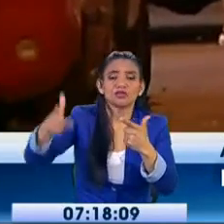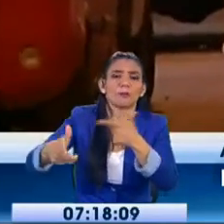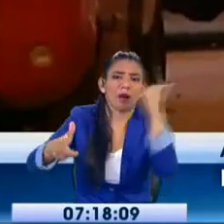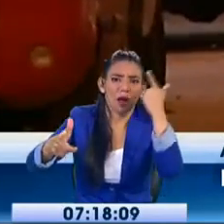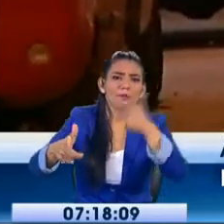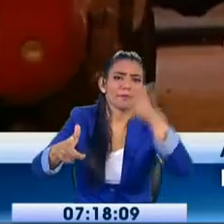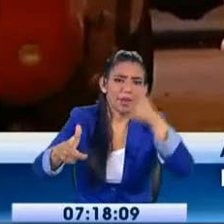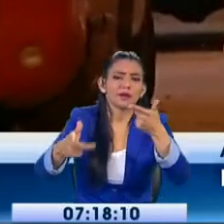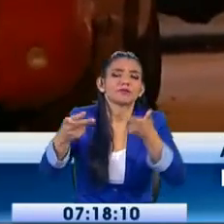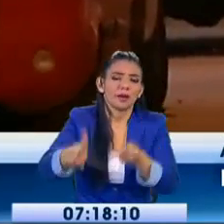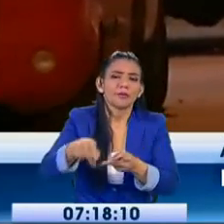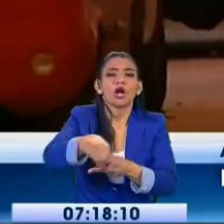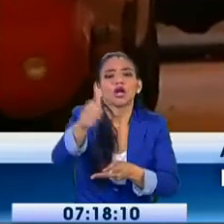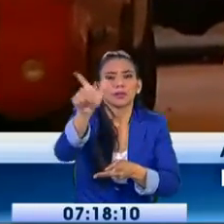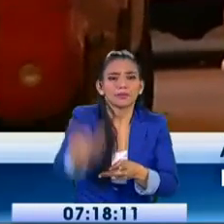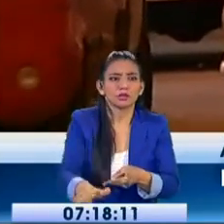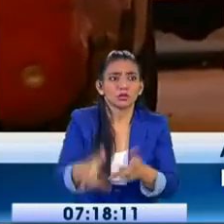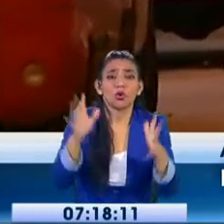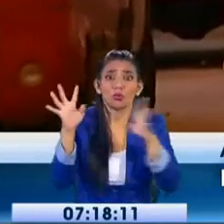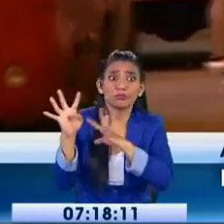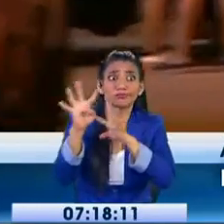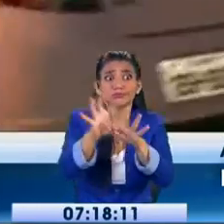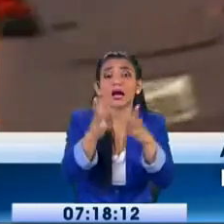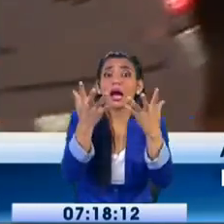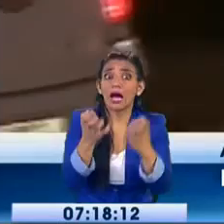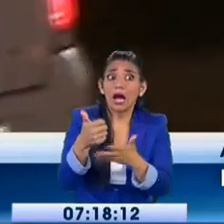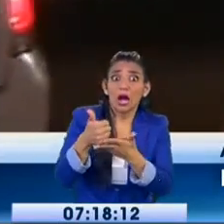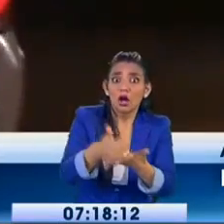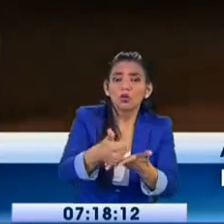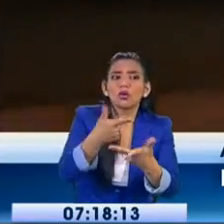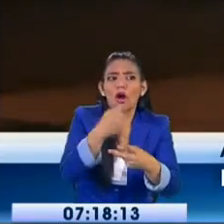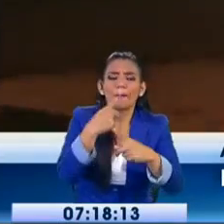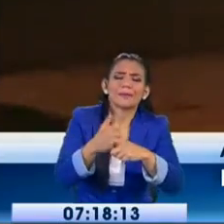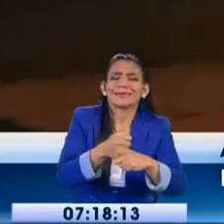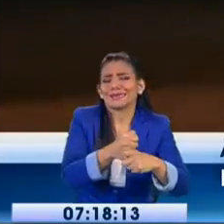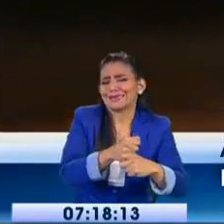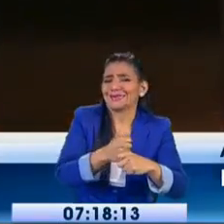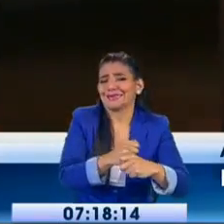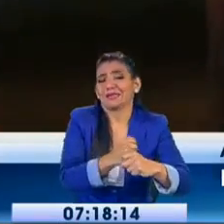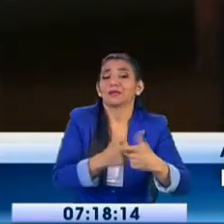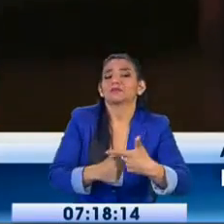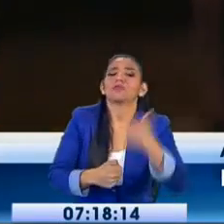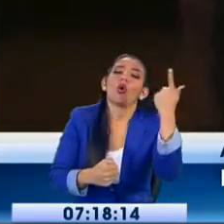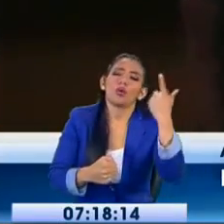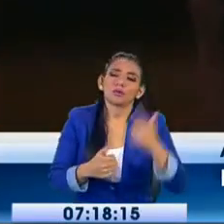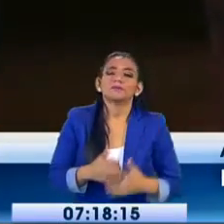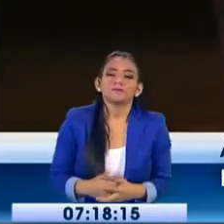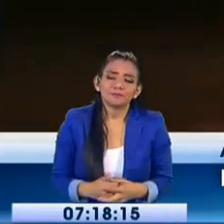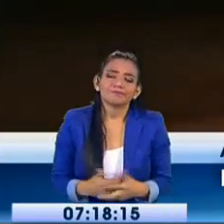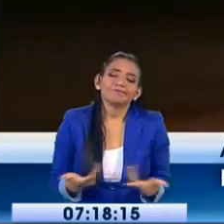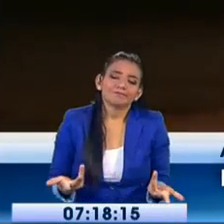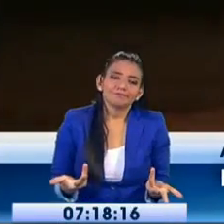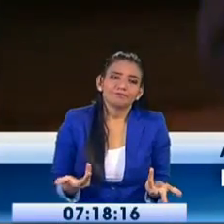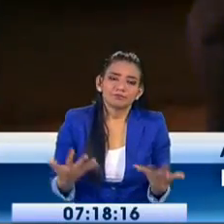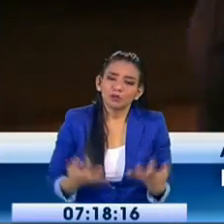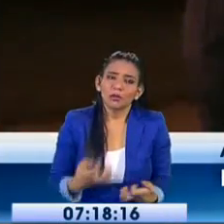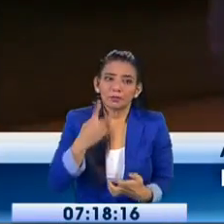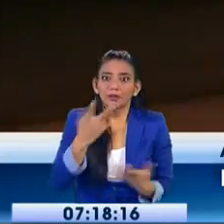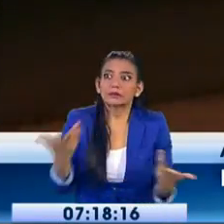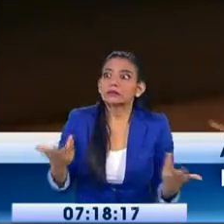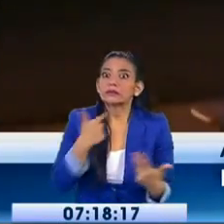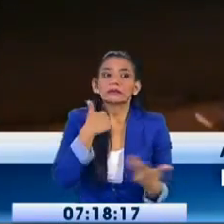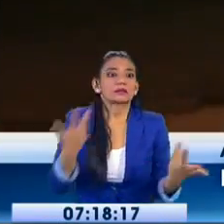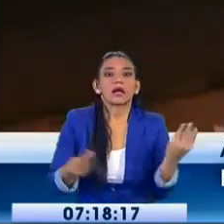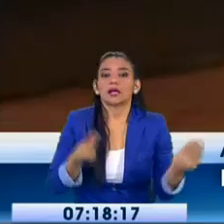cuando vio que la multitud le iba a ayudar, él forcejeó y ahí el tipo le pegó otro tiro, porque se veía perdido, tal